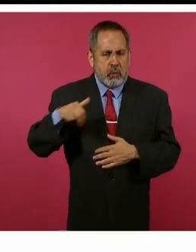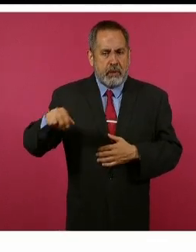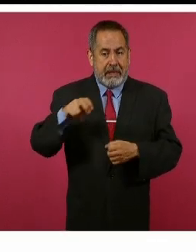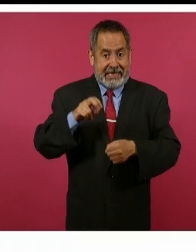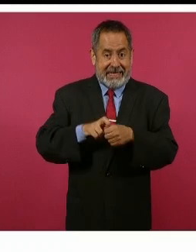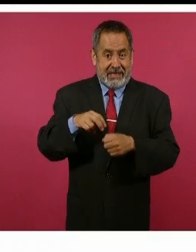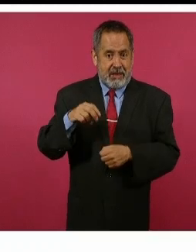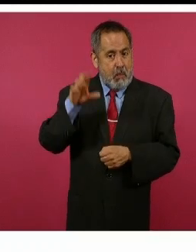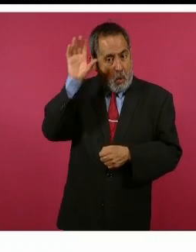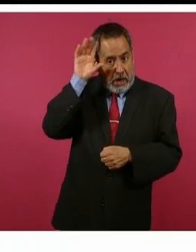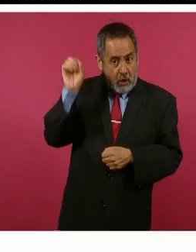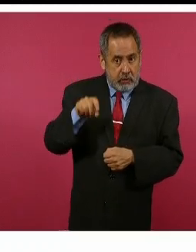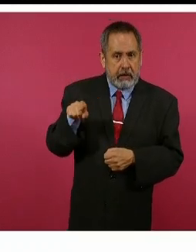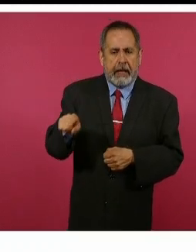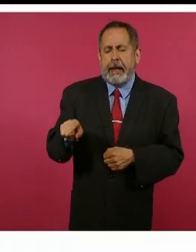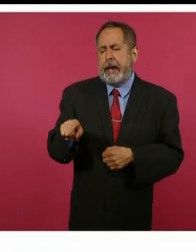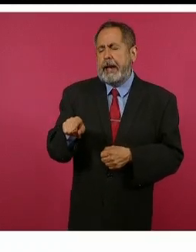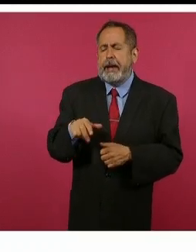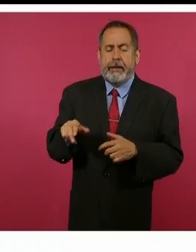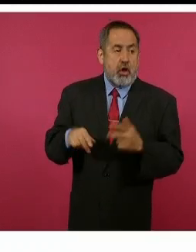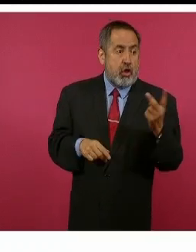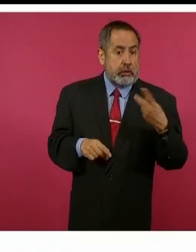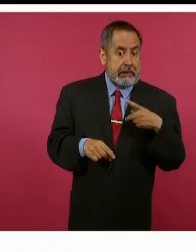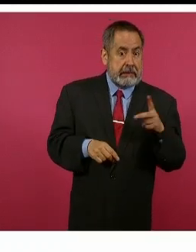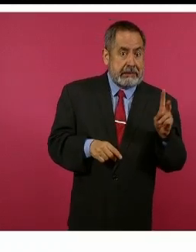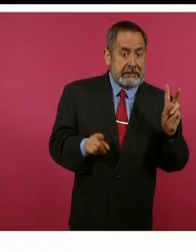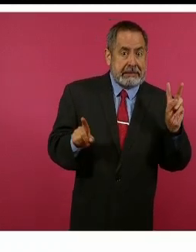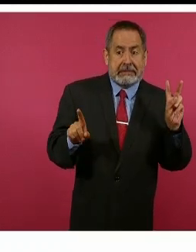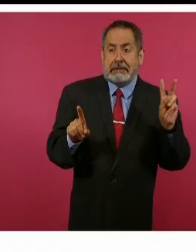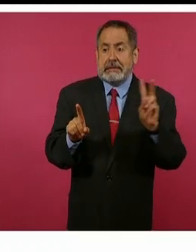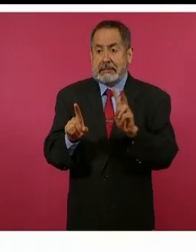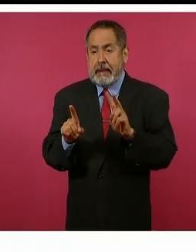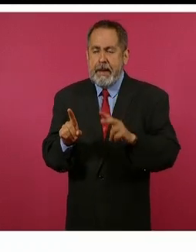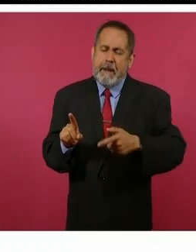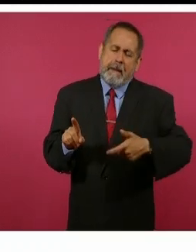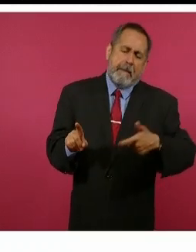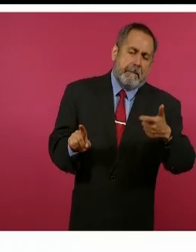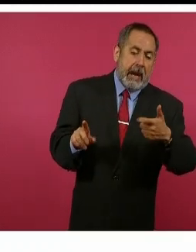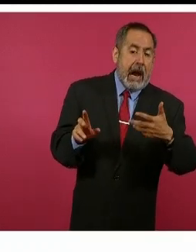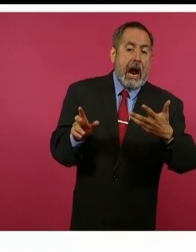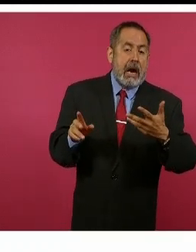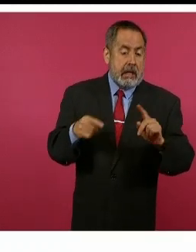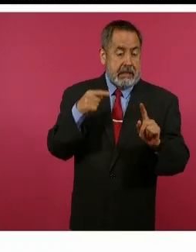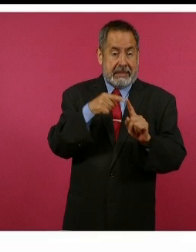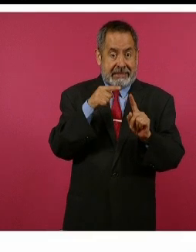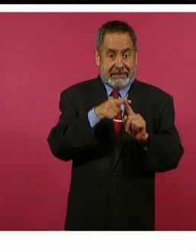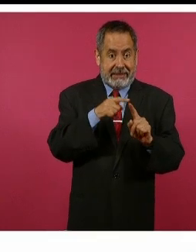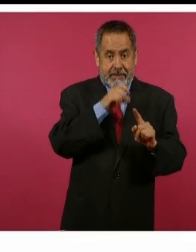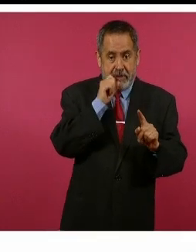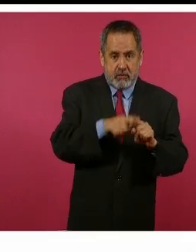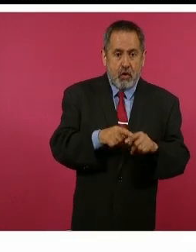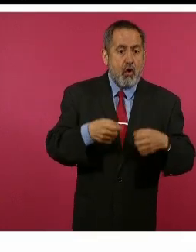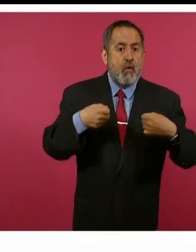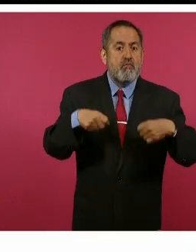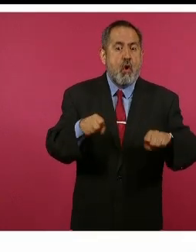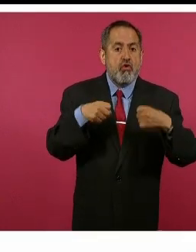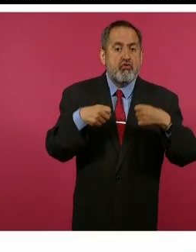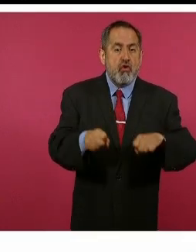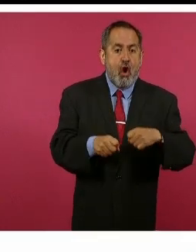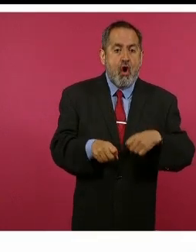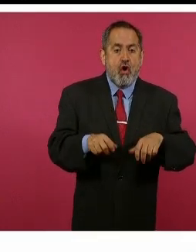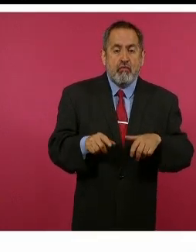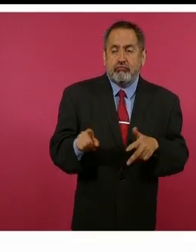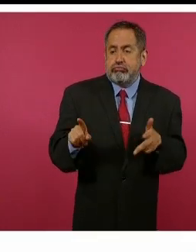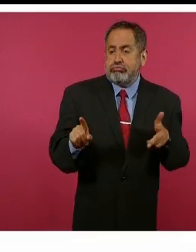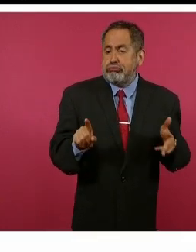Morelos, a donde llegaron dos personas, entre ellos el hoy detenido, a bordo de una motocicleta para privar de